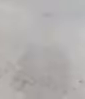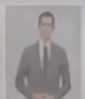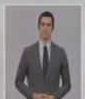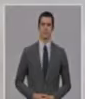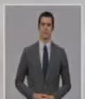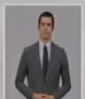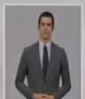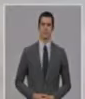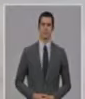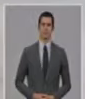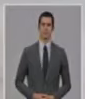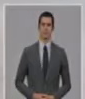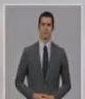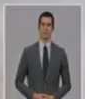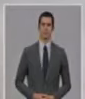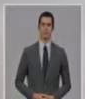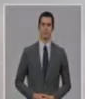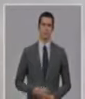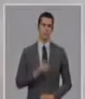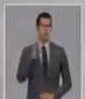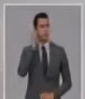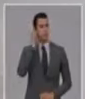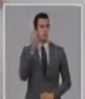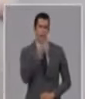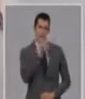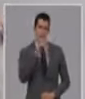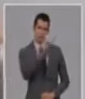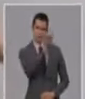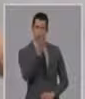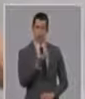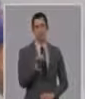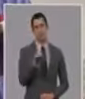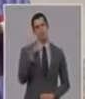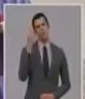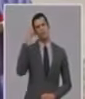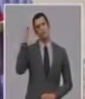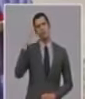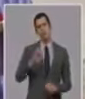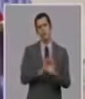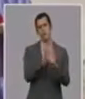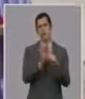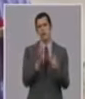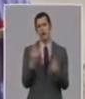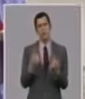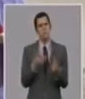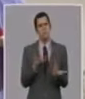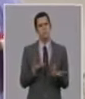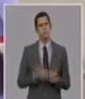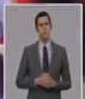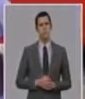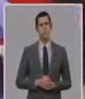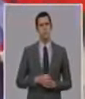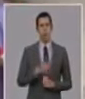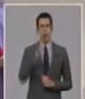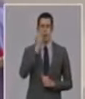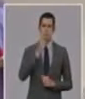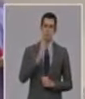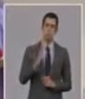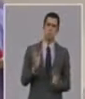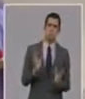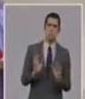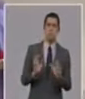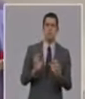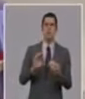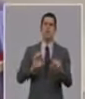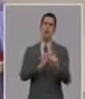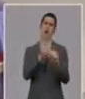¿Qué conoce y cuál es su percepción sobre la COVID-19? Una variante o un tipo de coronavirus que apareció